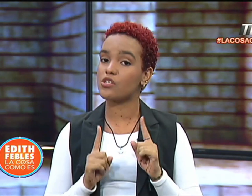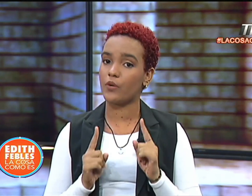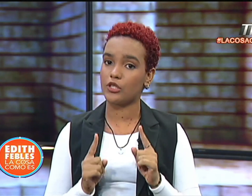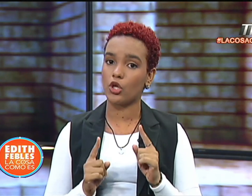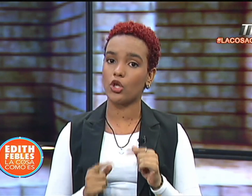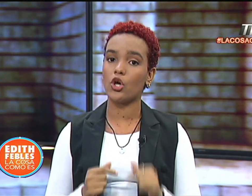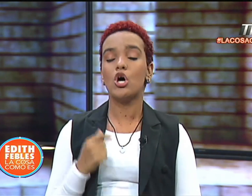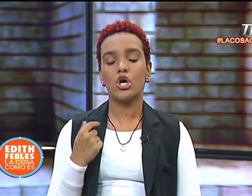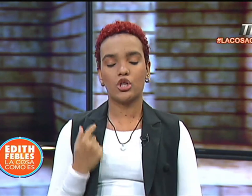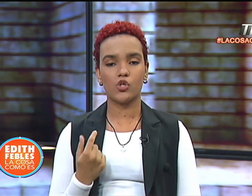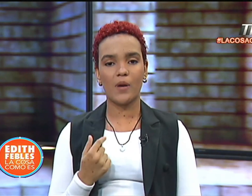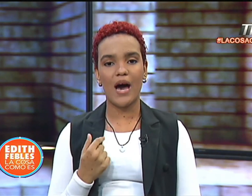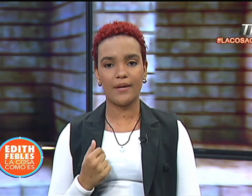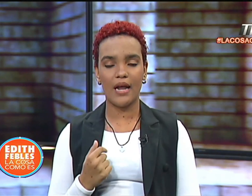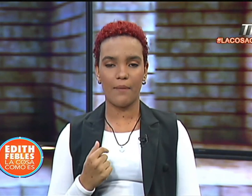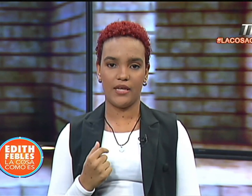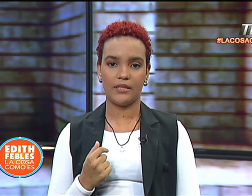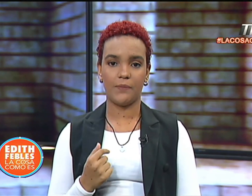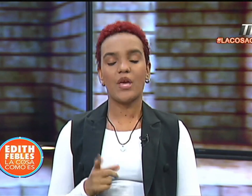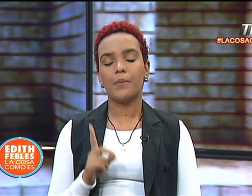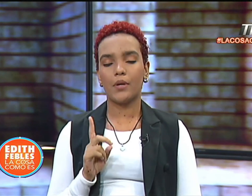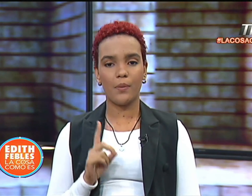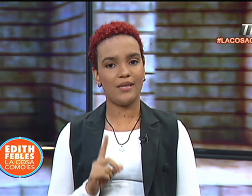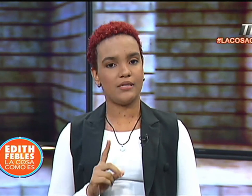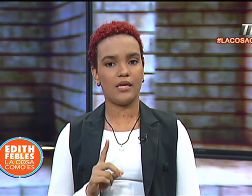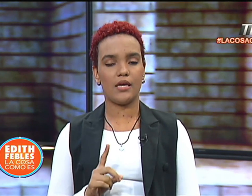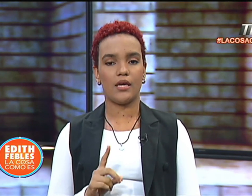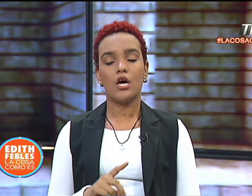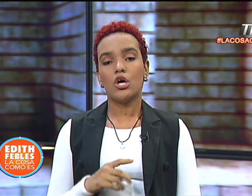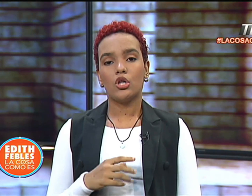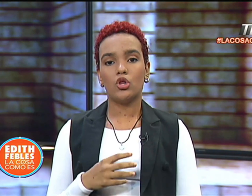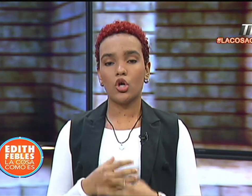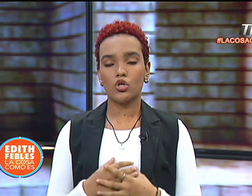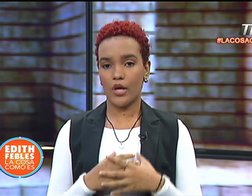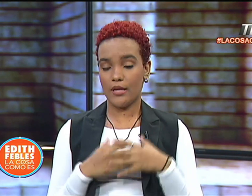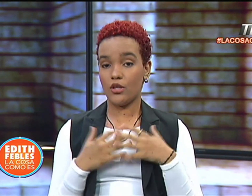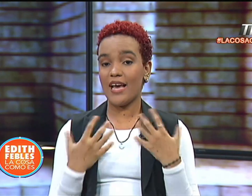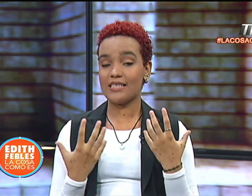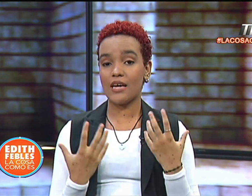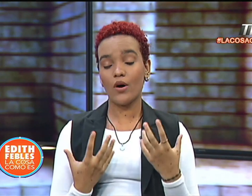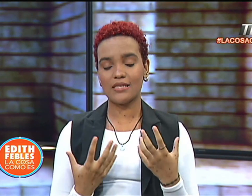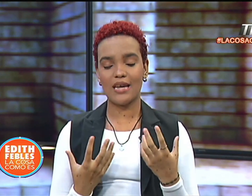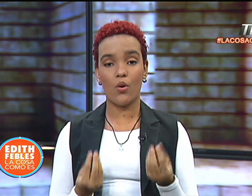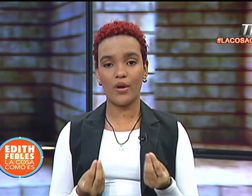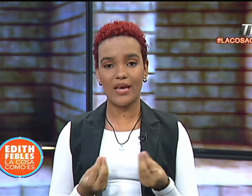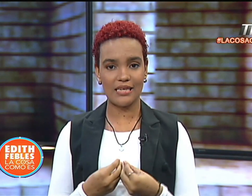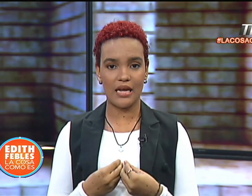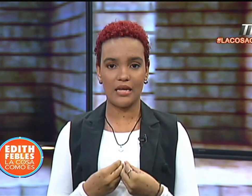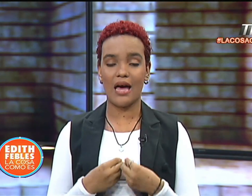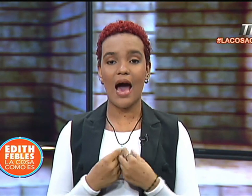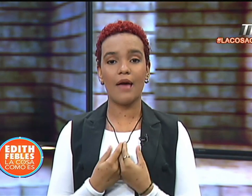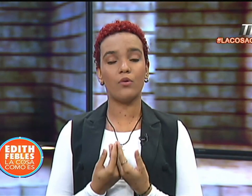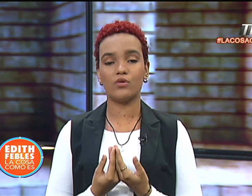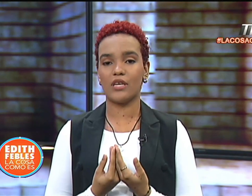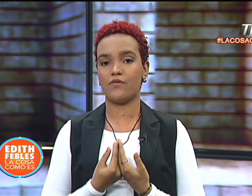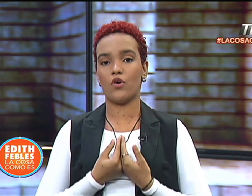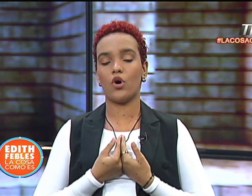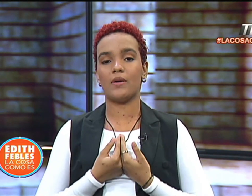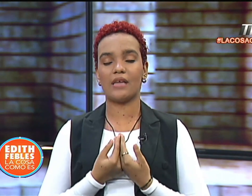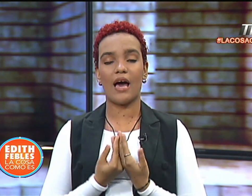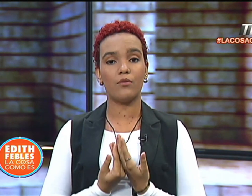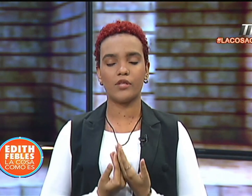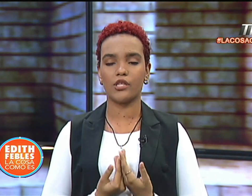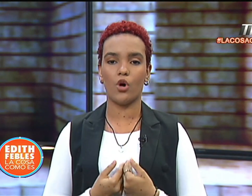y sobre todo nos va a abrir la mente pero investiguen nos esa no es la única salida hay muchas